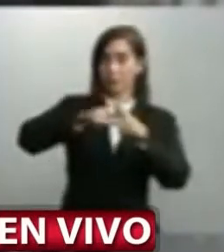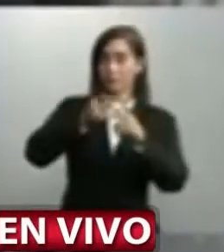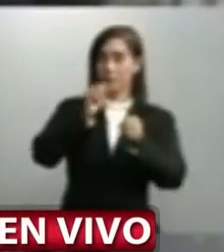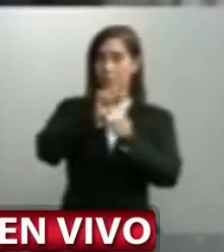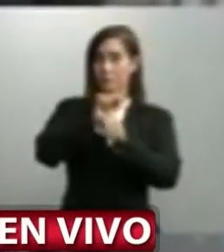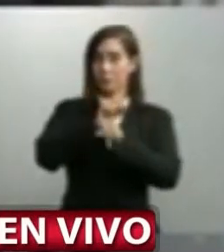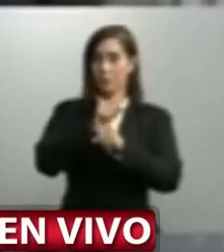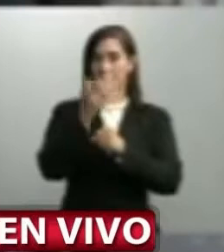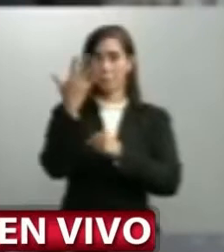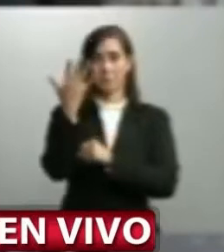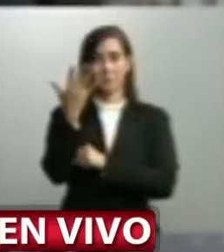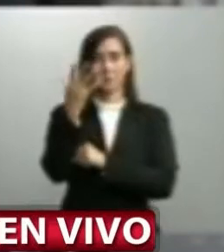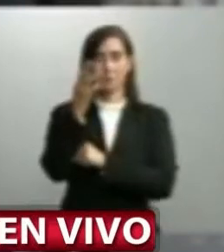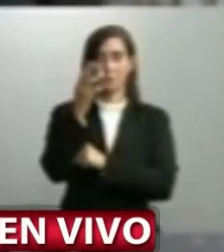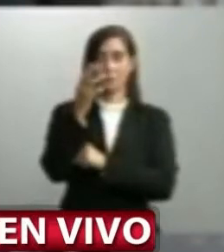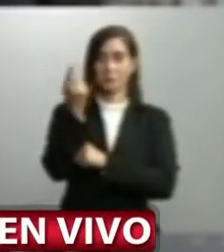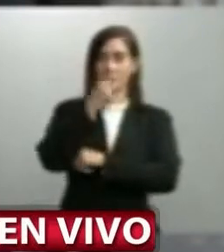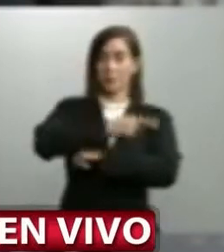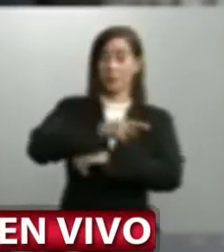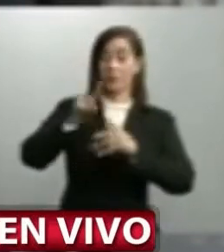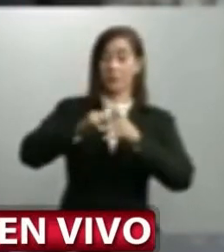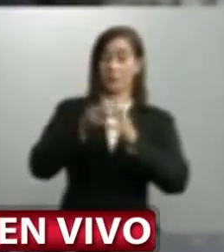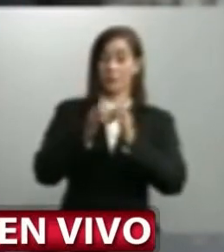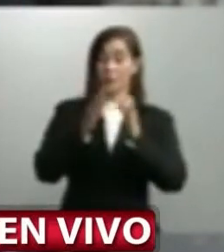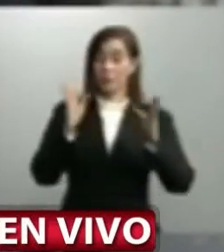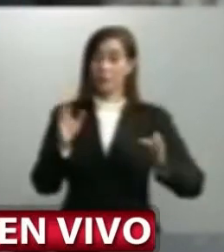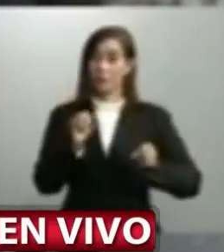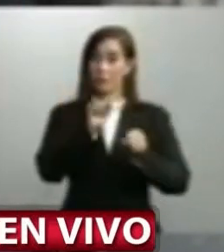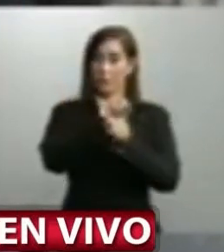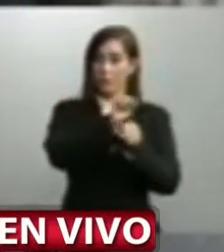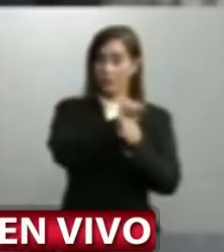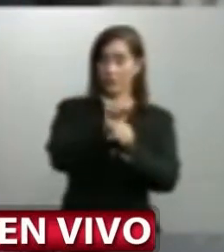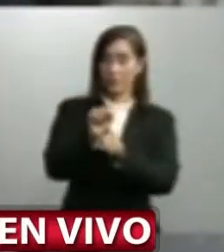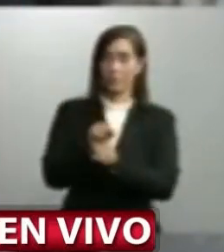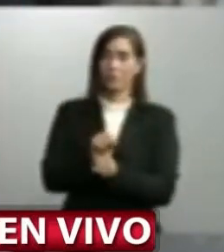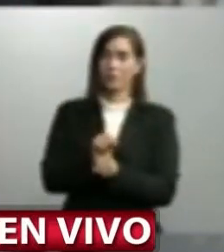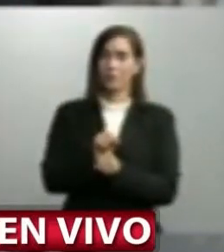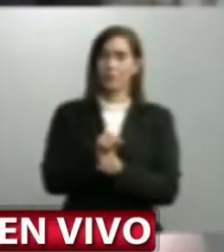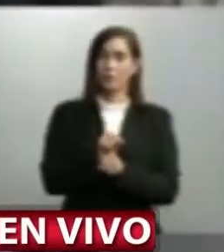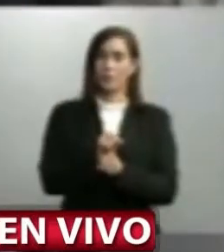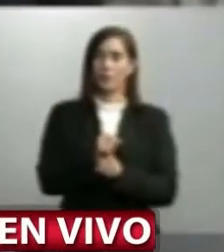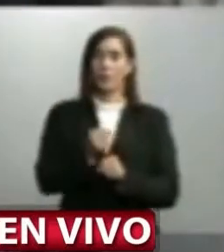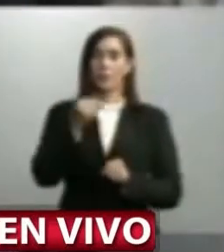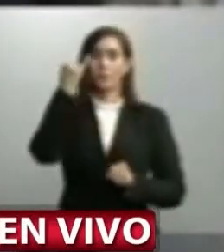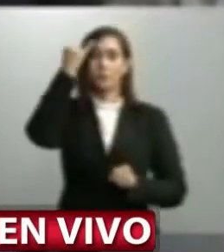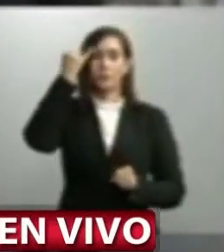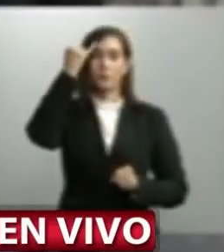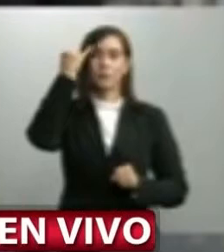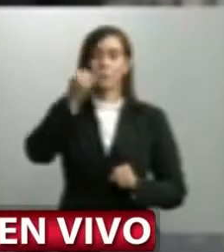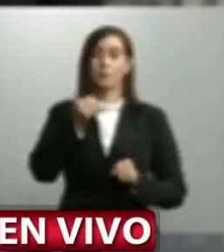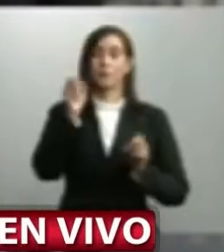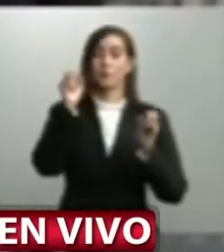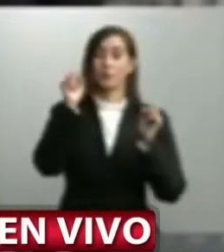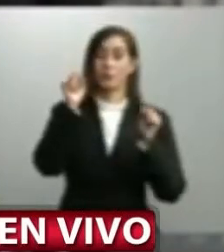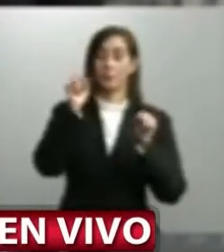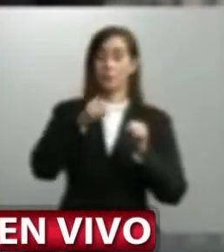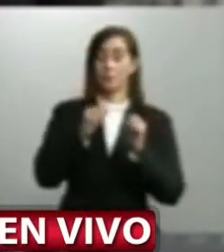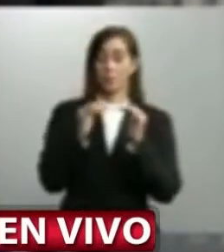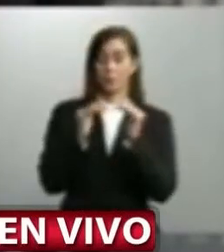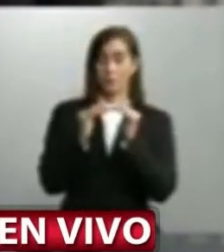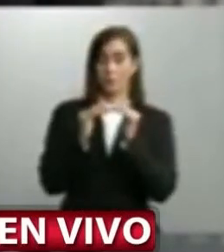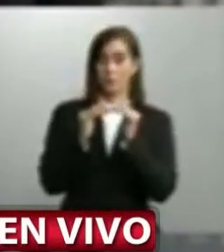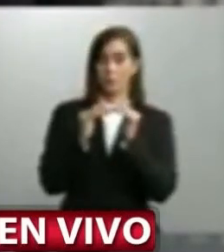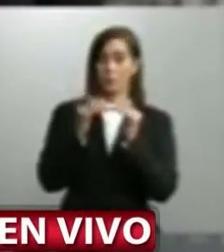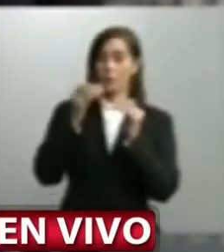cinco días ayer, desde que se hizo la reapertura gradual de la economía. ¿A su juicio cree usted que pudiéramos pasar a